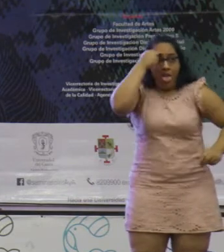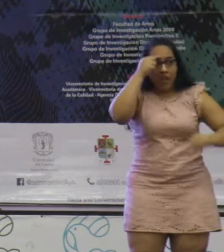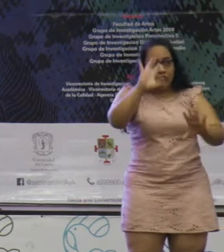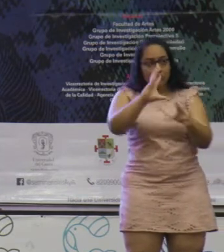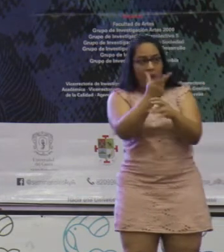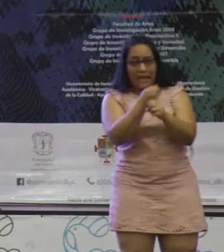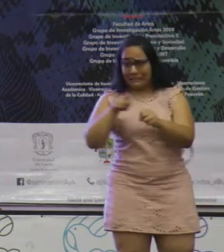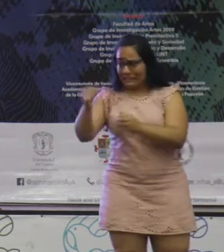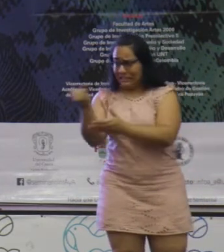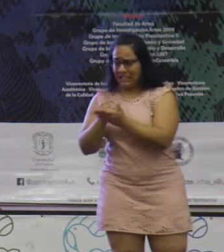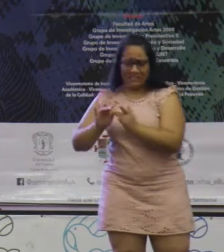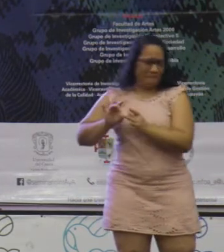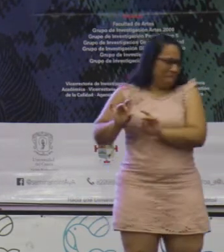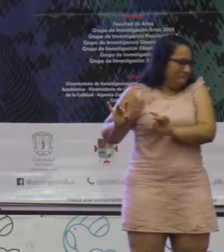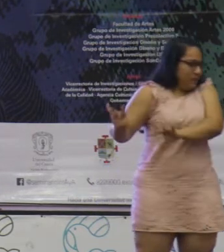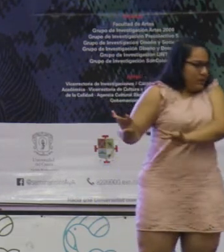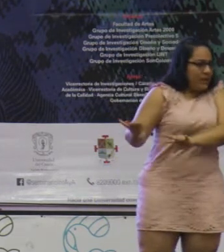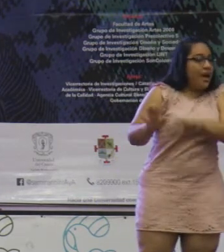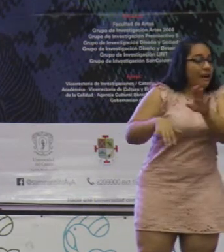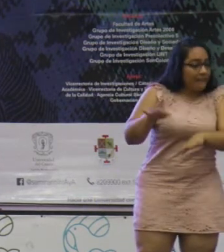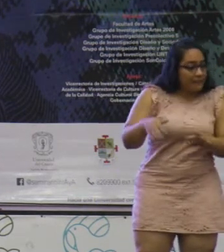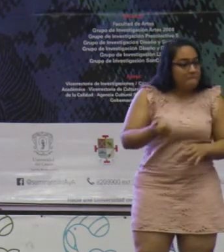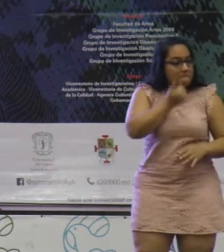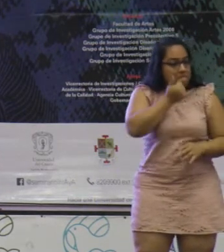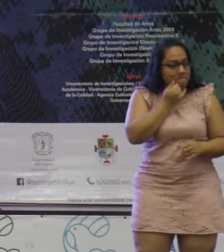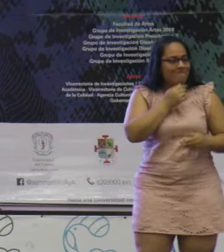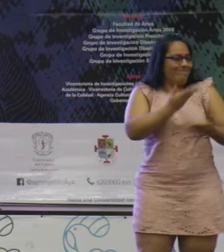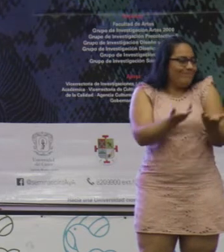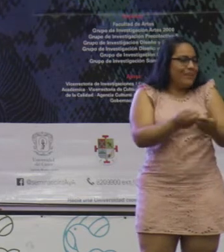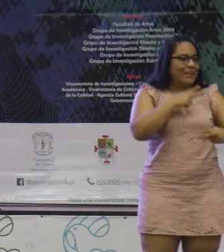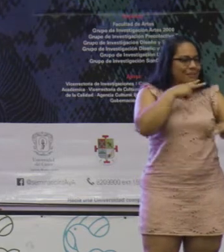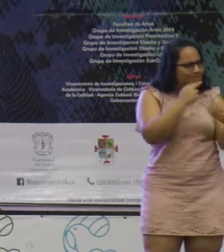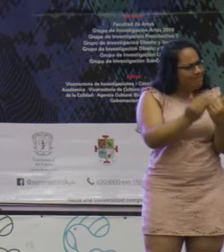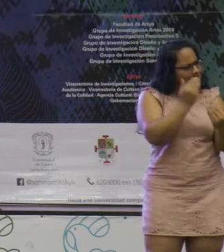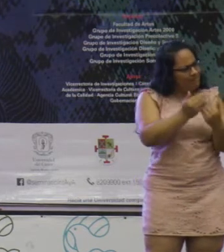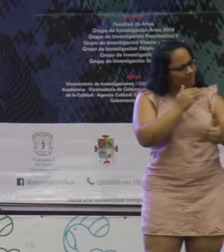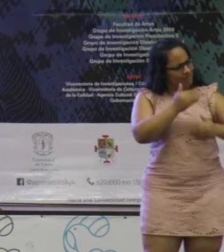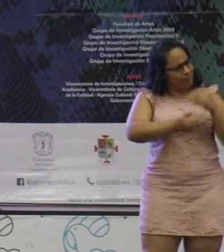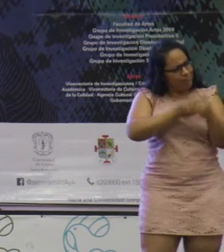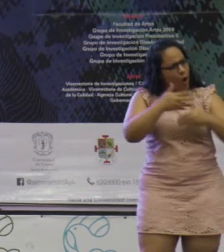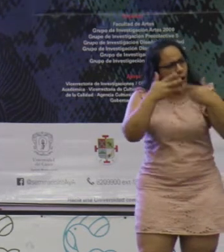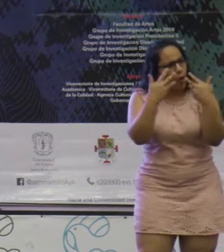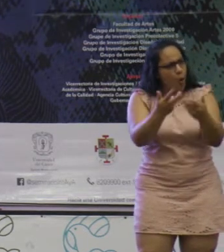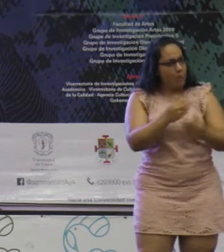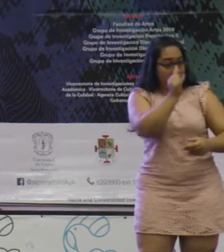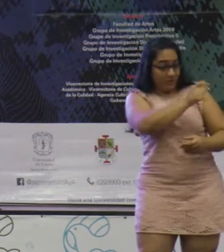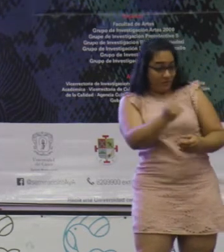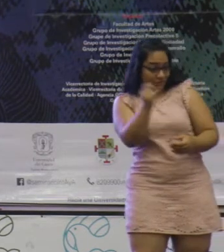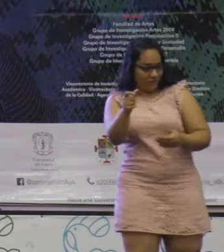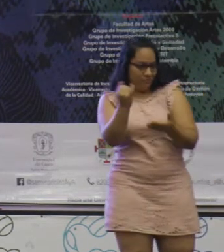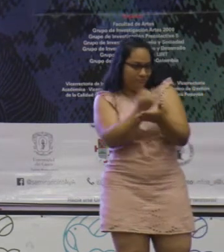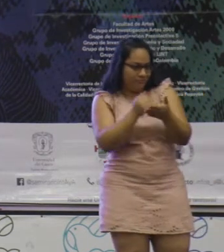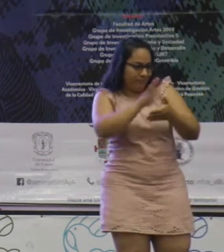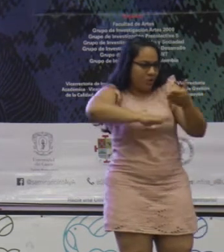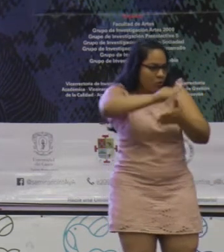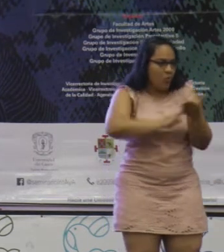la ilustración. Tanto, y eso de hecho tiene una cronología muy fácil de hallar, y es como todos los pintores entre el 40,